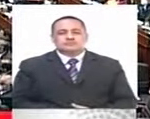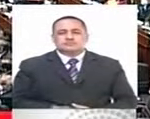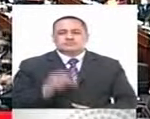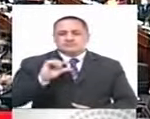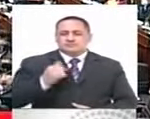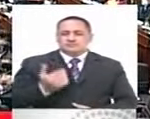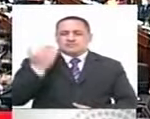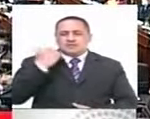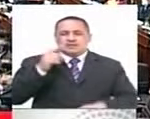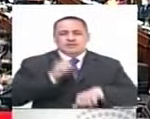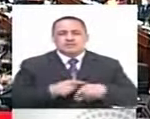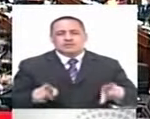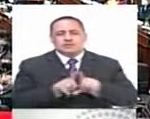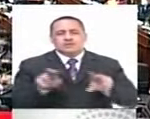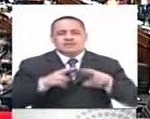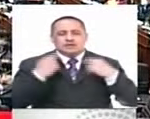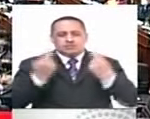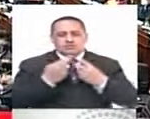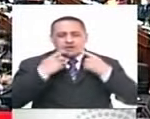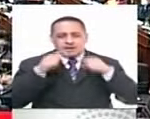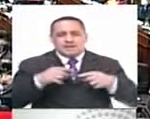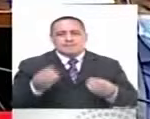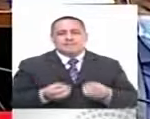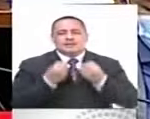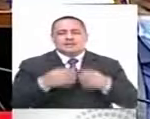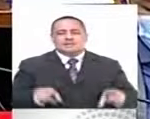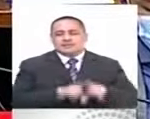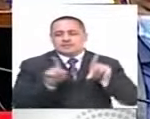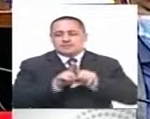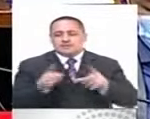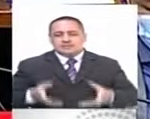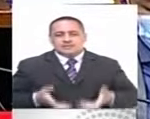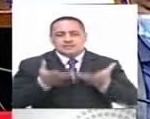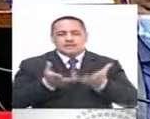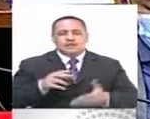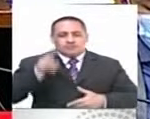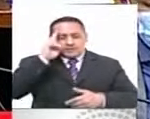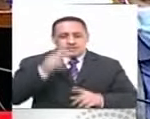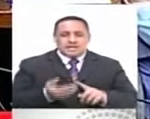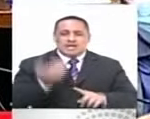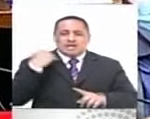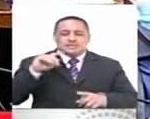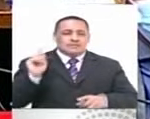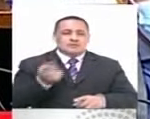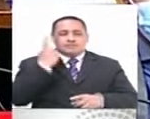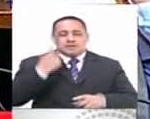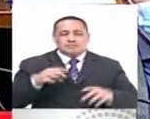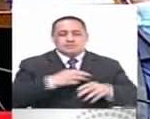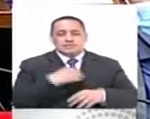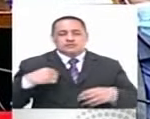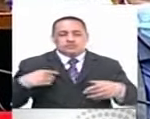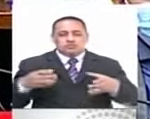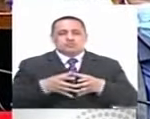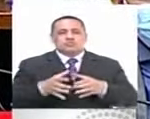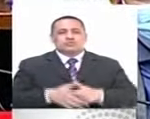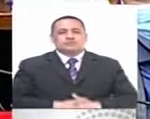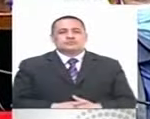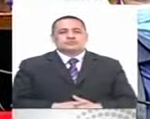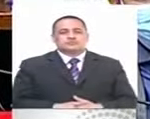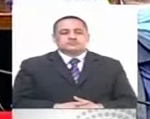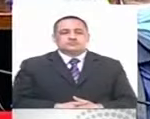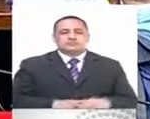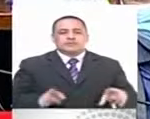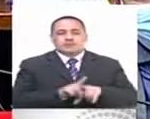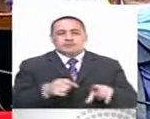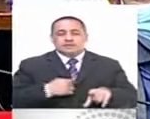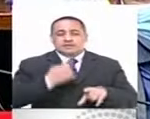poco tiempo hemos estado reunidos acá para también dar la confianza a otro gabinete, al primer gabinete de este gobierno. Y